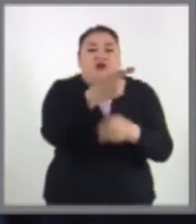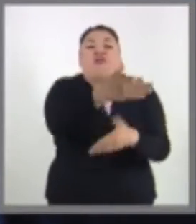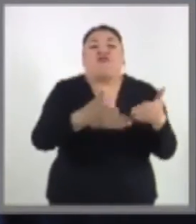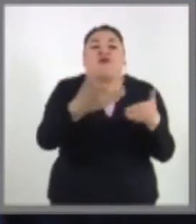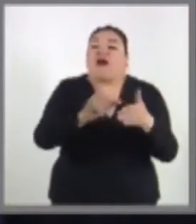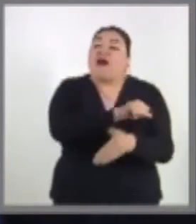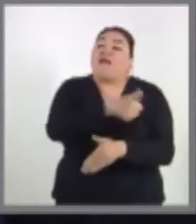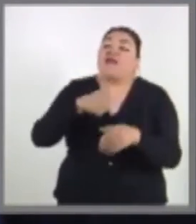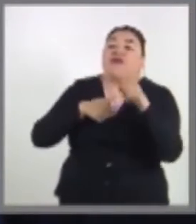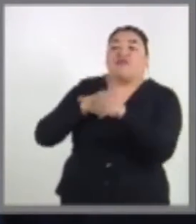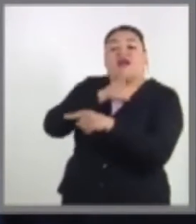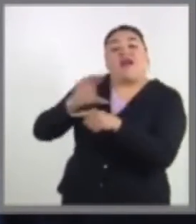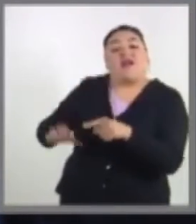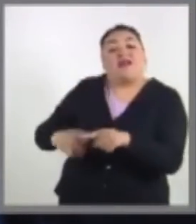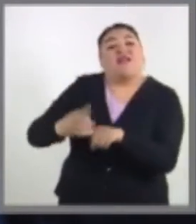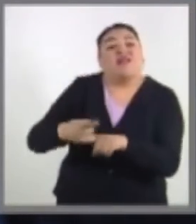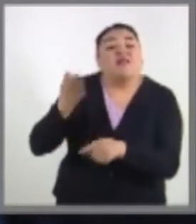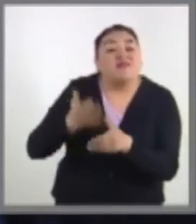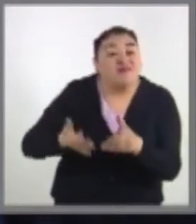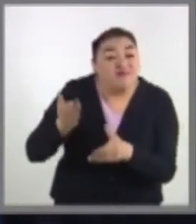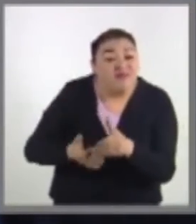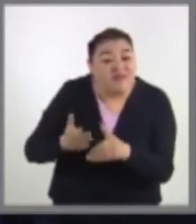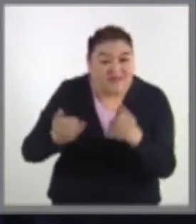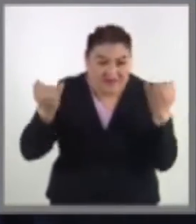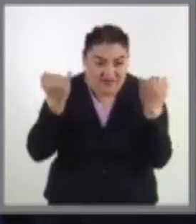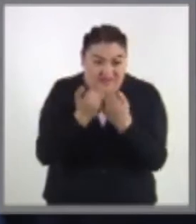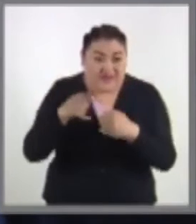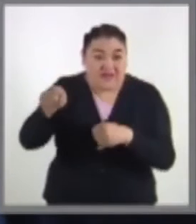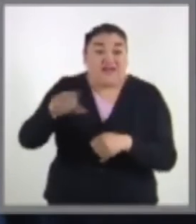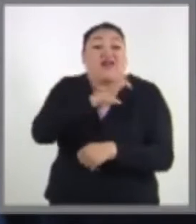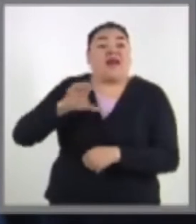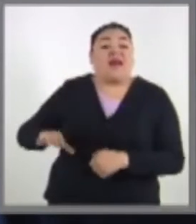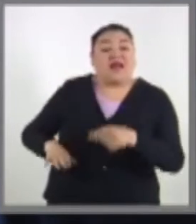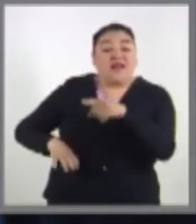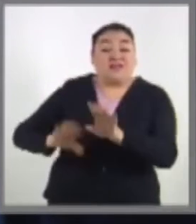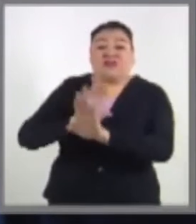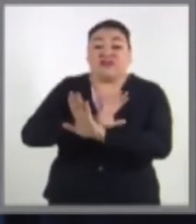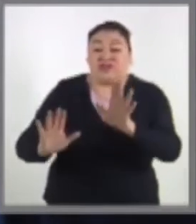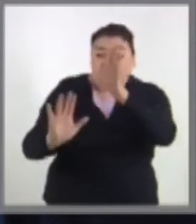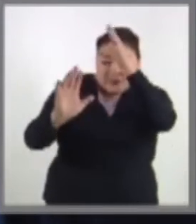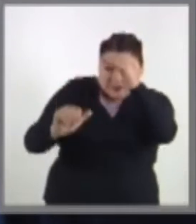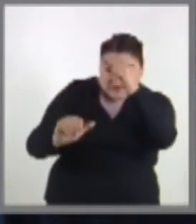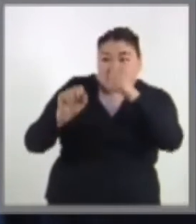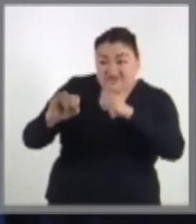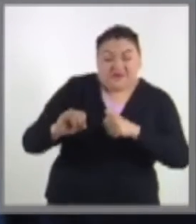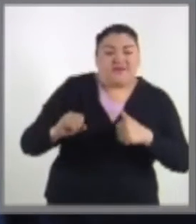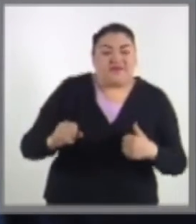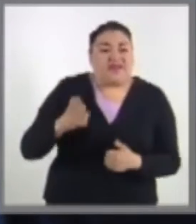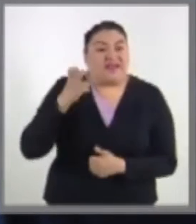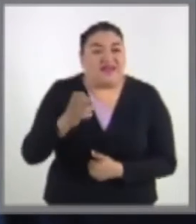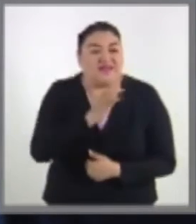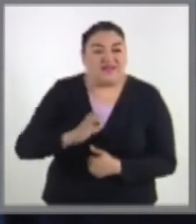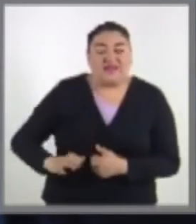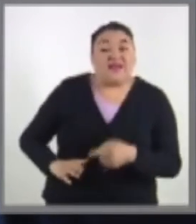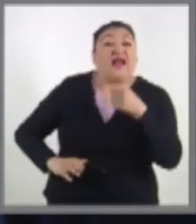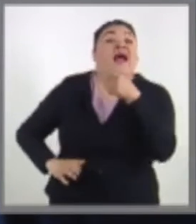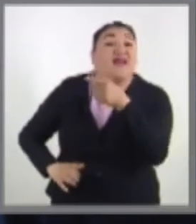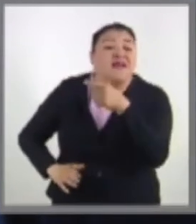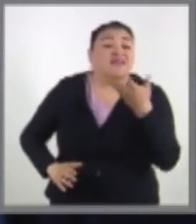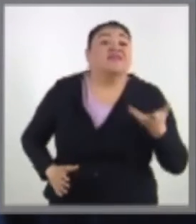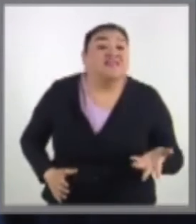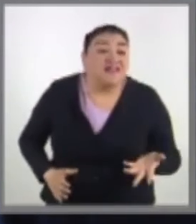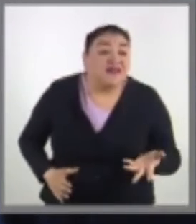otro candidato, por supuesto, que está aparentemente ya en este pacto de impunidad. A ese que ya le dejó